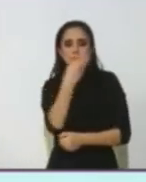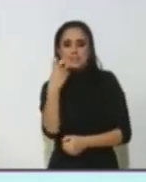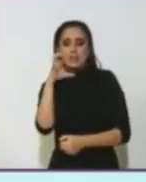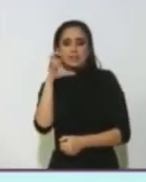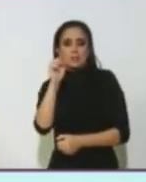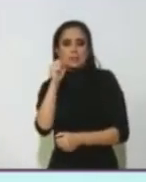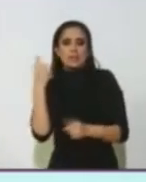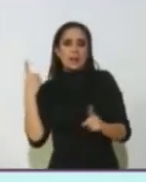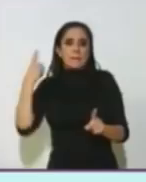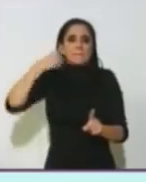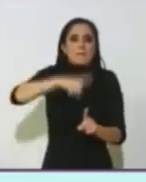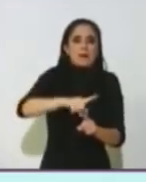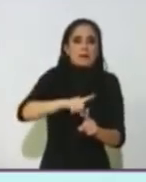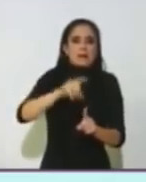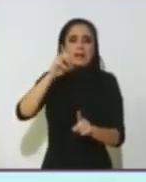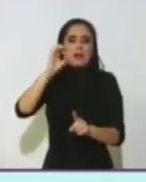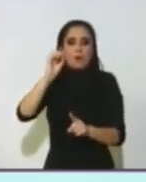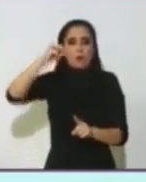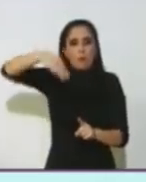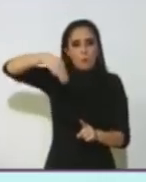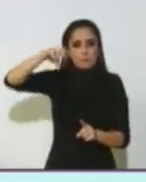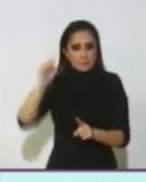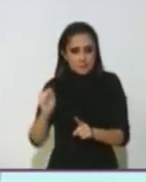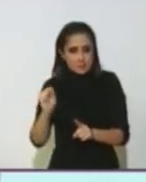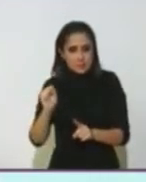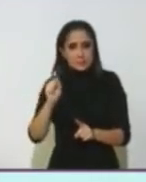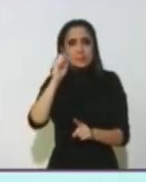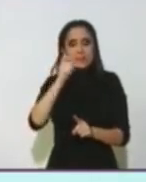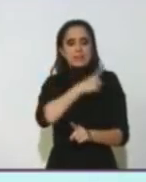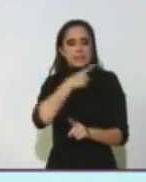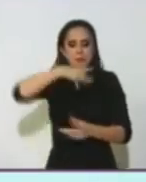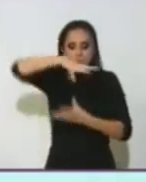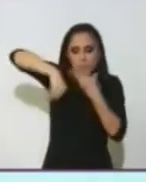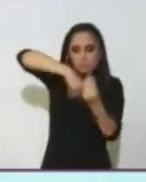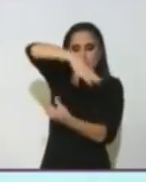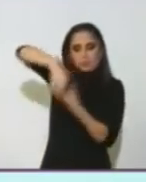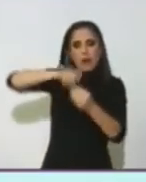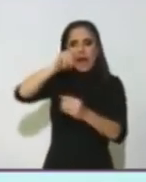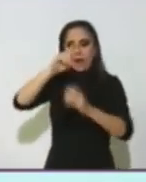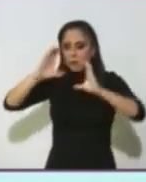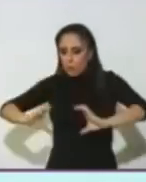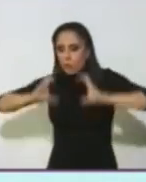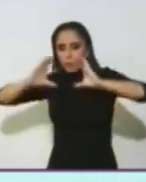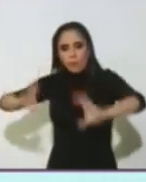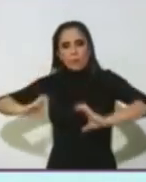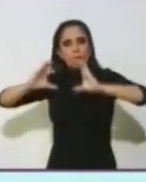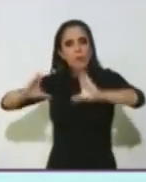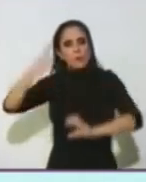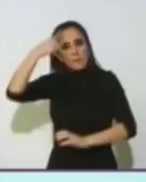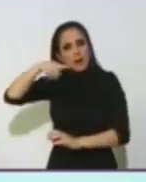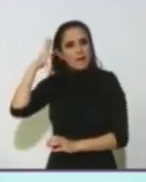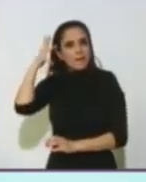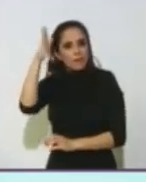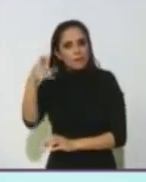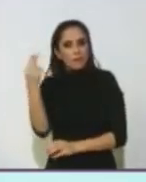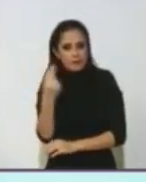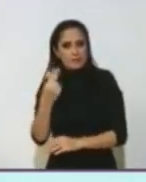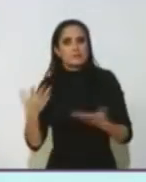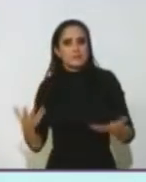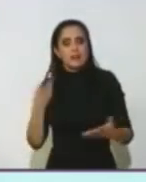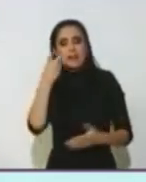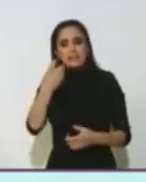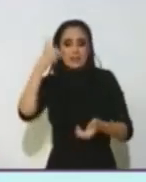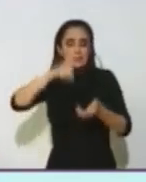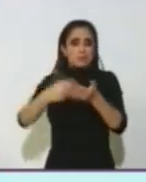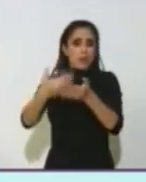organización mundial de la salud de la salud y es sustentable este asunto ha tenido problemas porque